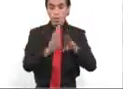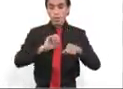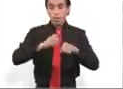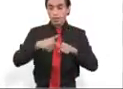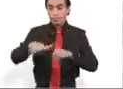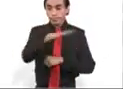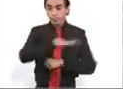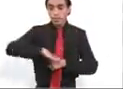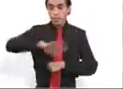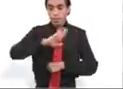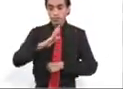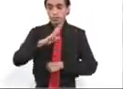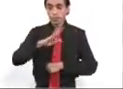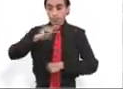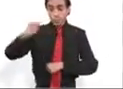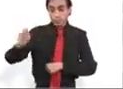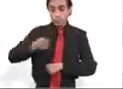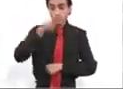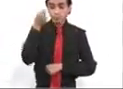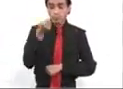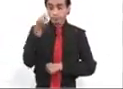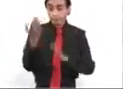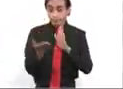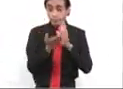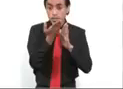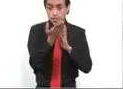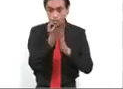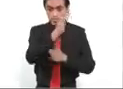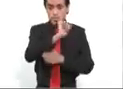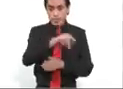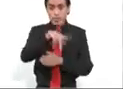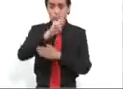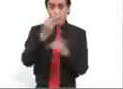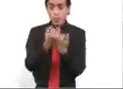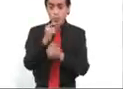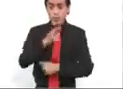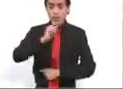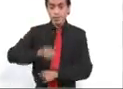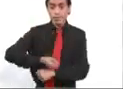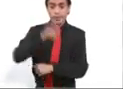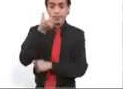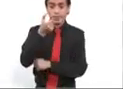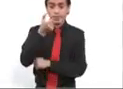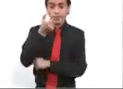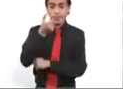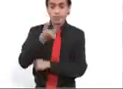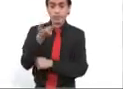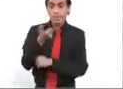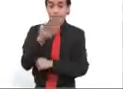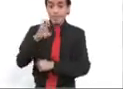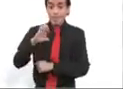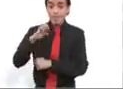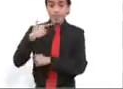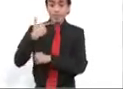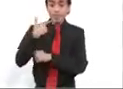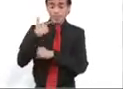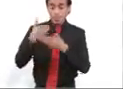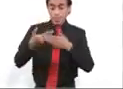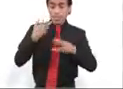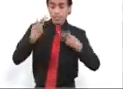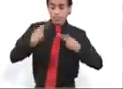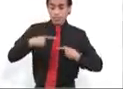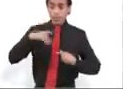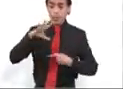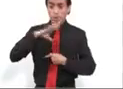infraestructura y de tecnología, sino que es la primera vez que exconcesionarios de